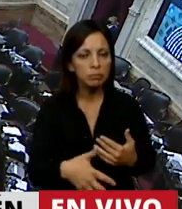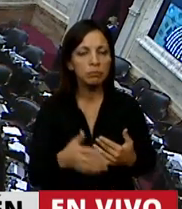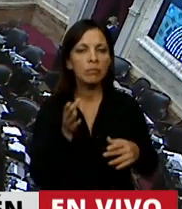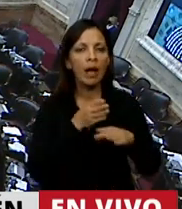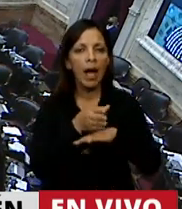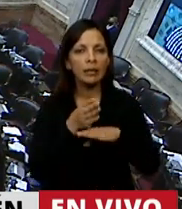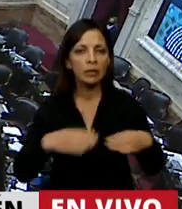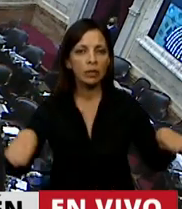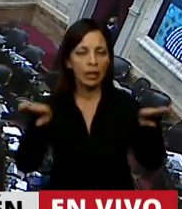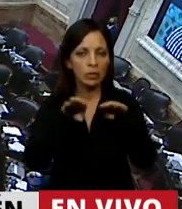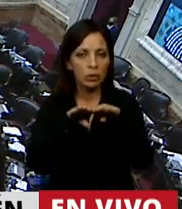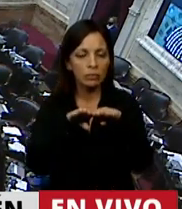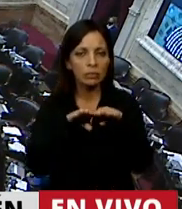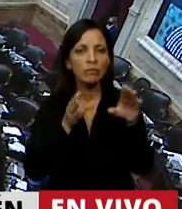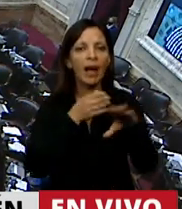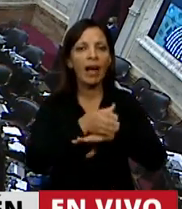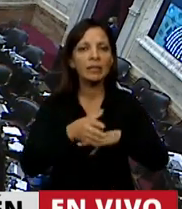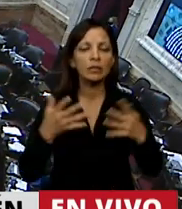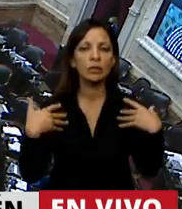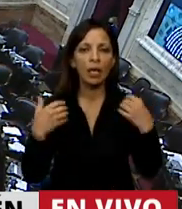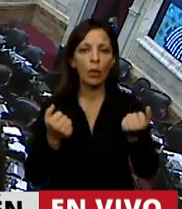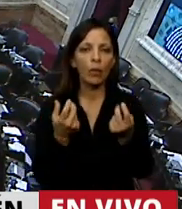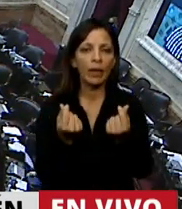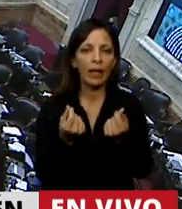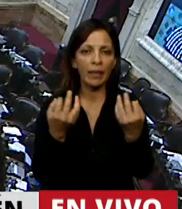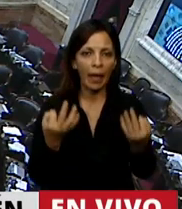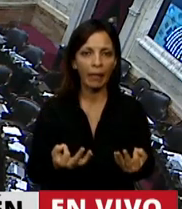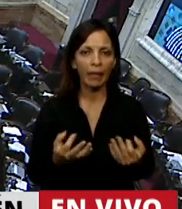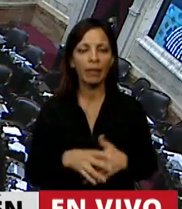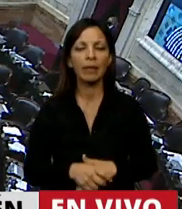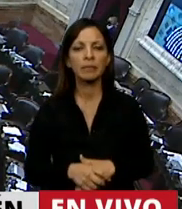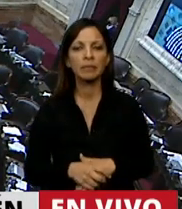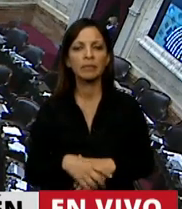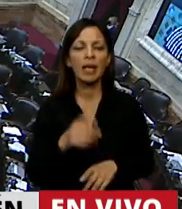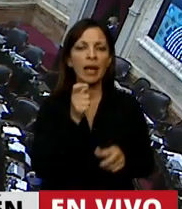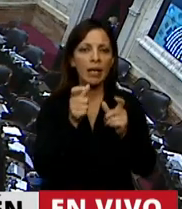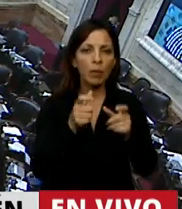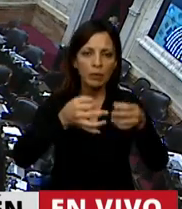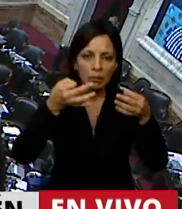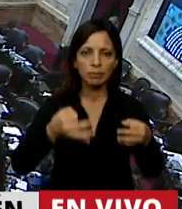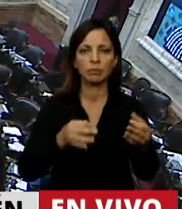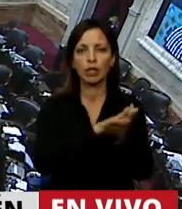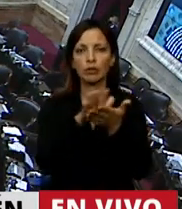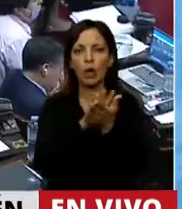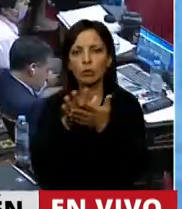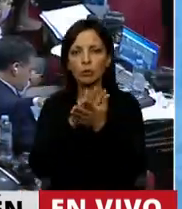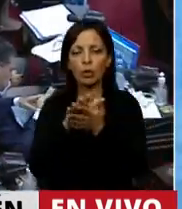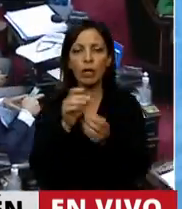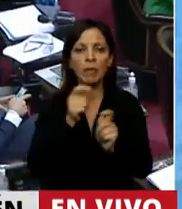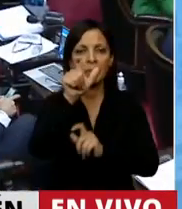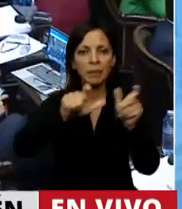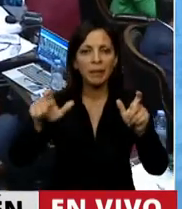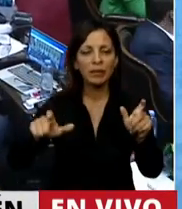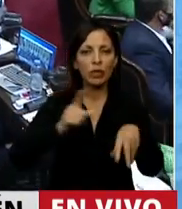la equidad, acceso a una salud de calidad y dar respuestas concretas, especialmente a quienes atraviesan sus